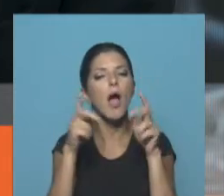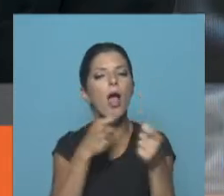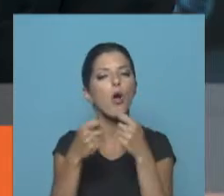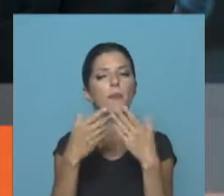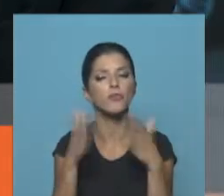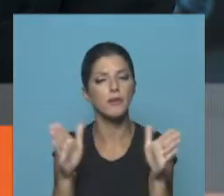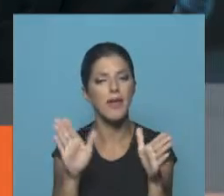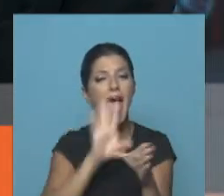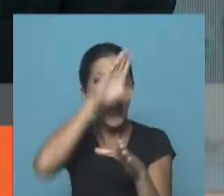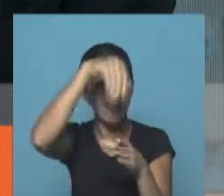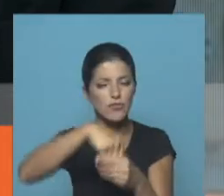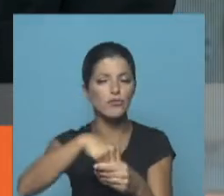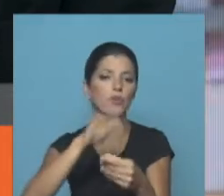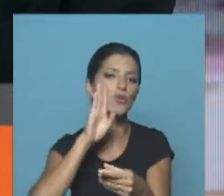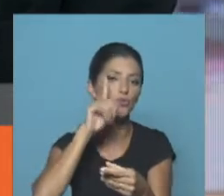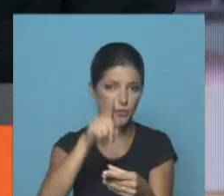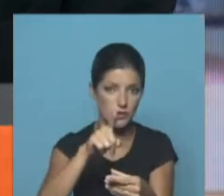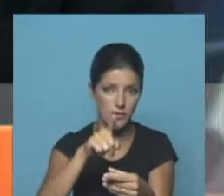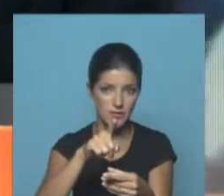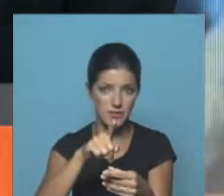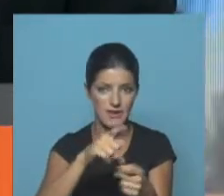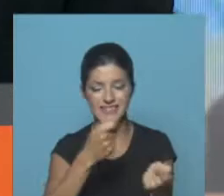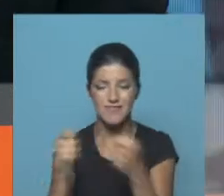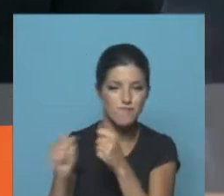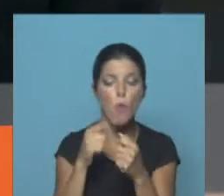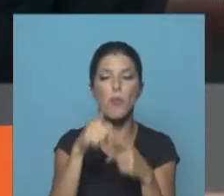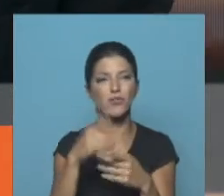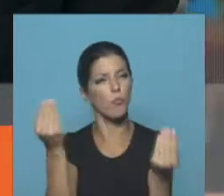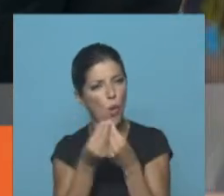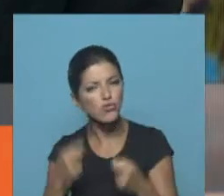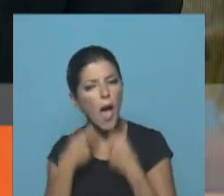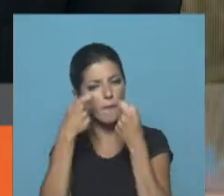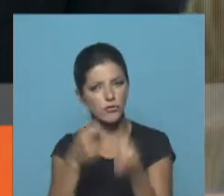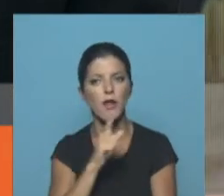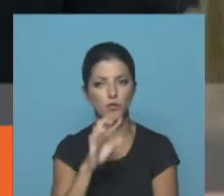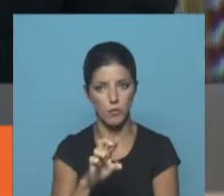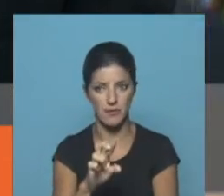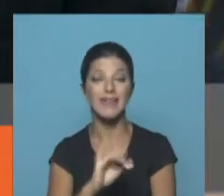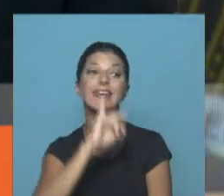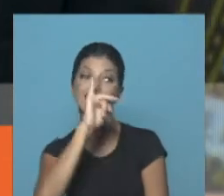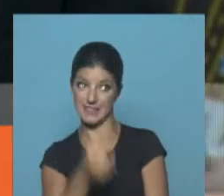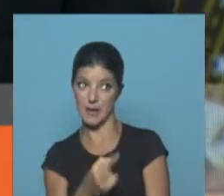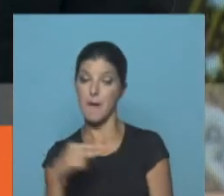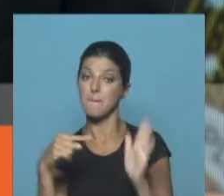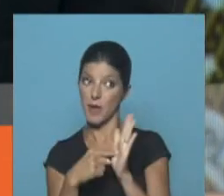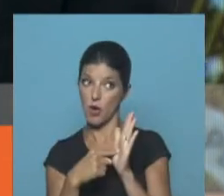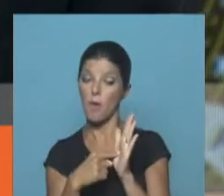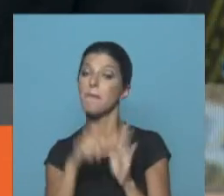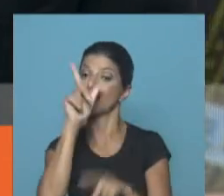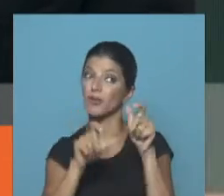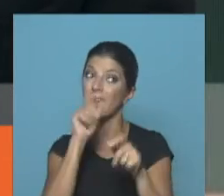sociedad norteamericana, que es lo que lo llevó a que la gente lo apoye, digamos? Dentro de quien lo votó, dentro de él quien lo